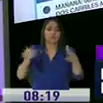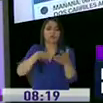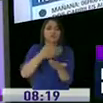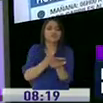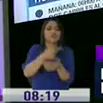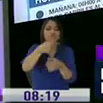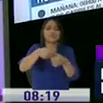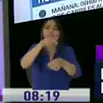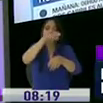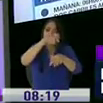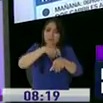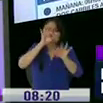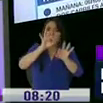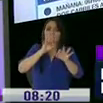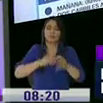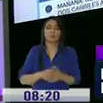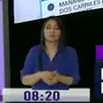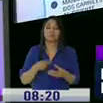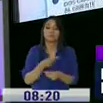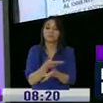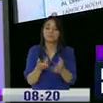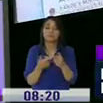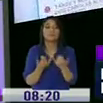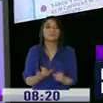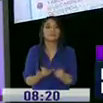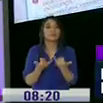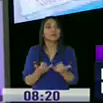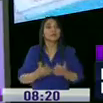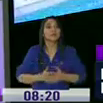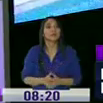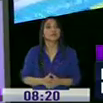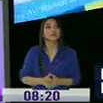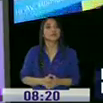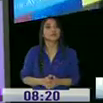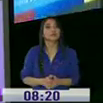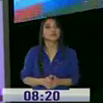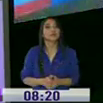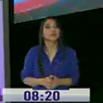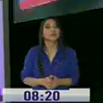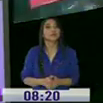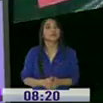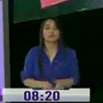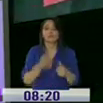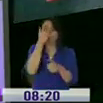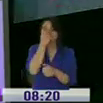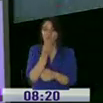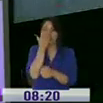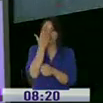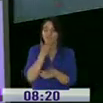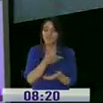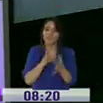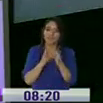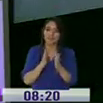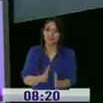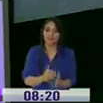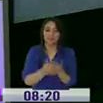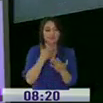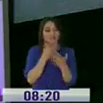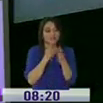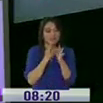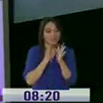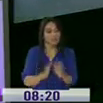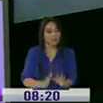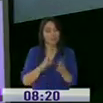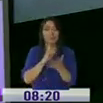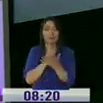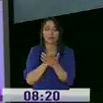destino a tiempo. Esta es la información que nosotros les tenemos desde aquí. Un excelente día, mi querido Robert. Gracias, mi querida Ali. Ahí